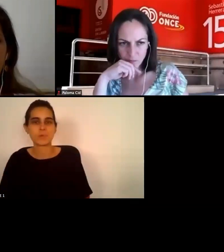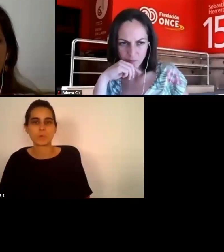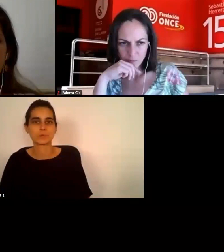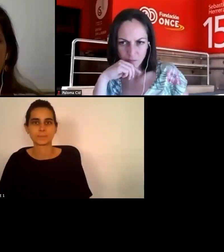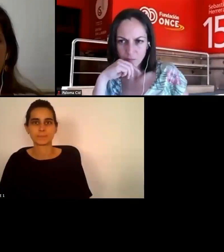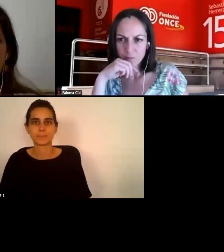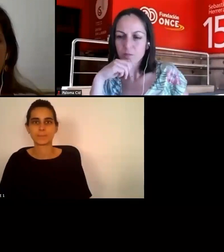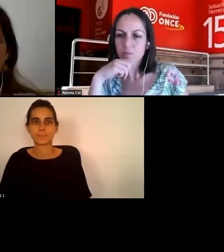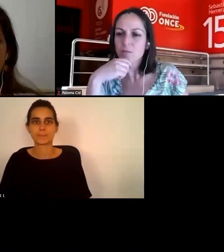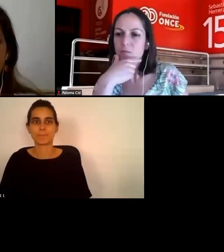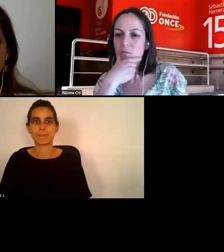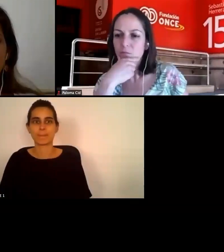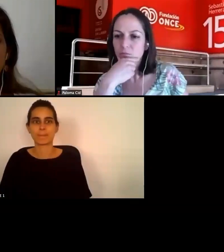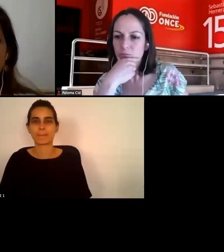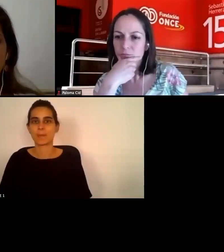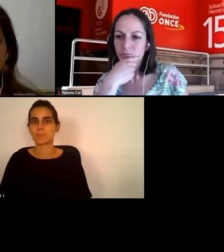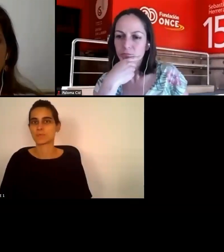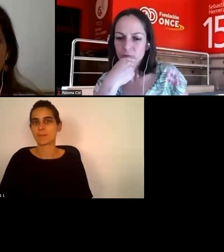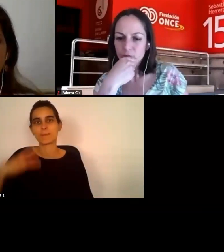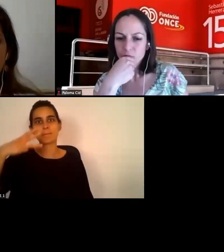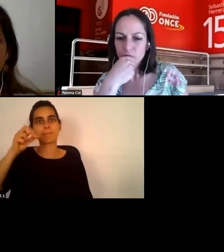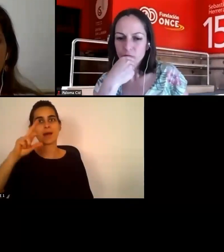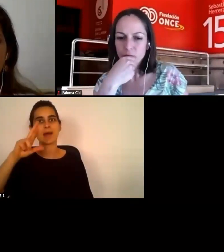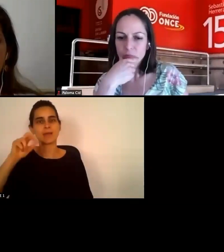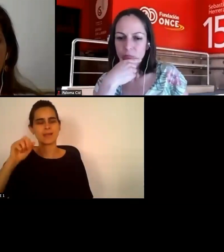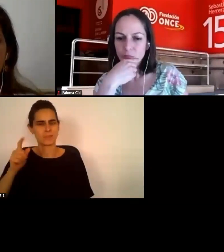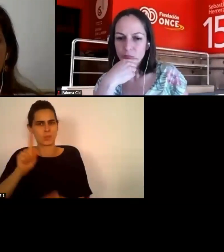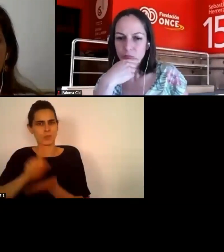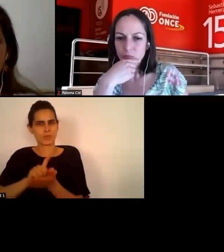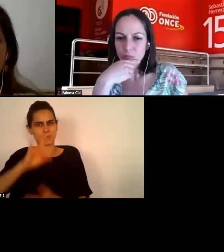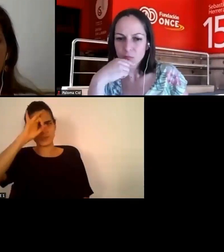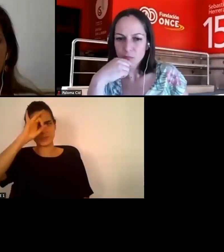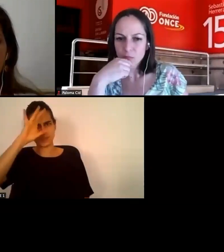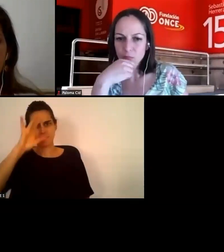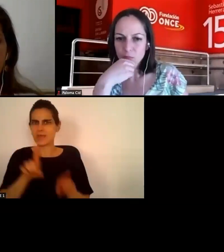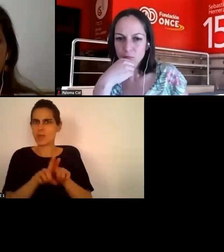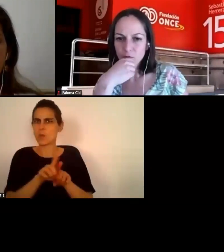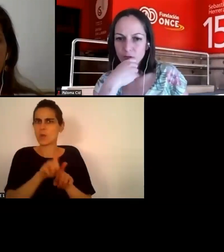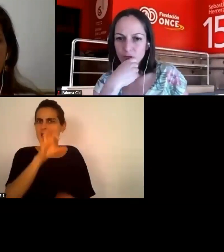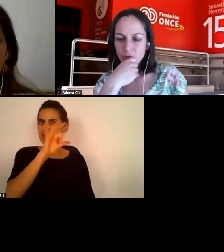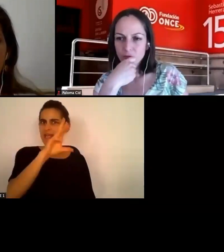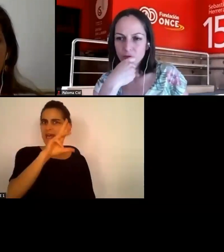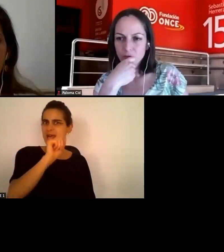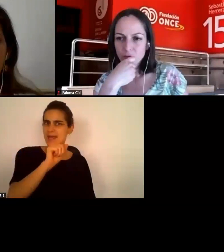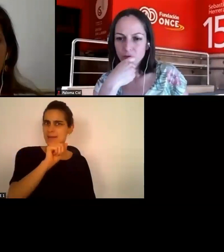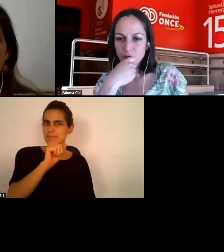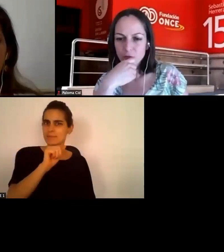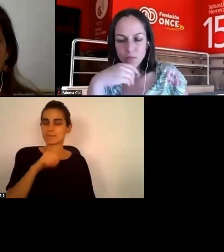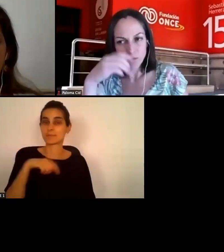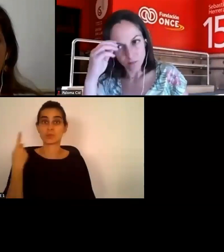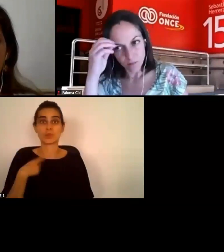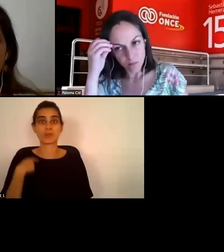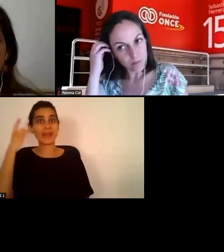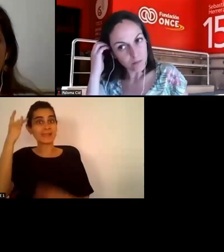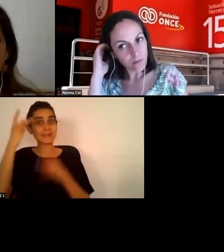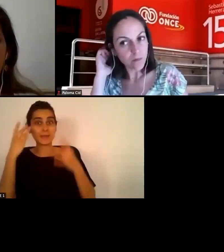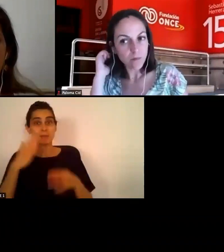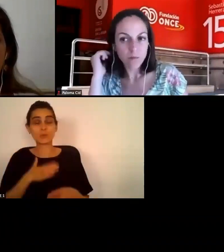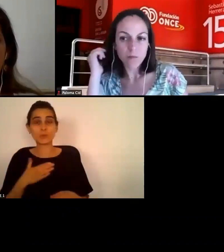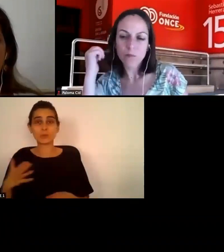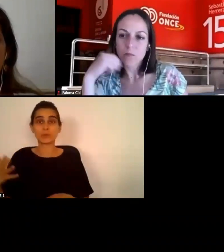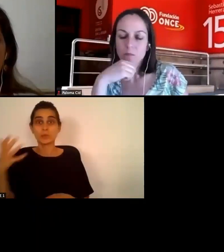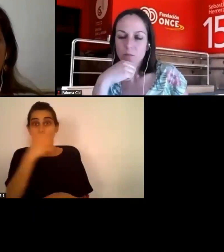Pues María, me vuelve a pasar, me vuelve a sorprender un poco lo mismo que me pasa con Sara. Nosotros todas las actividades que tenemos